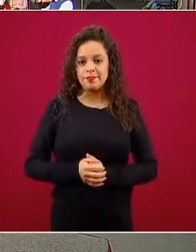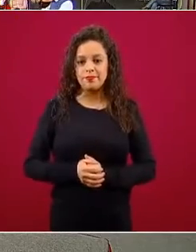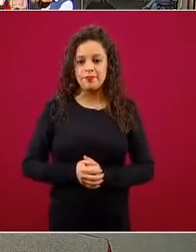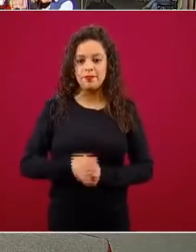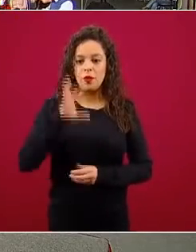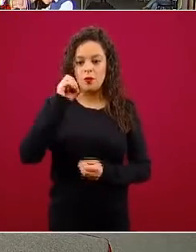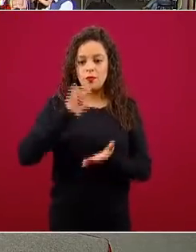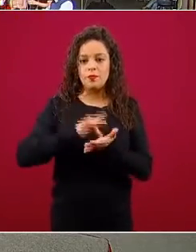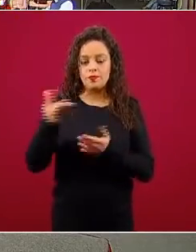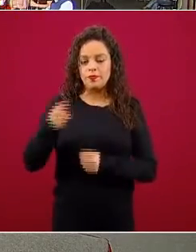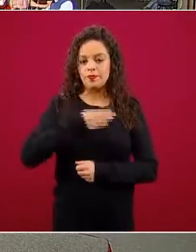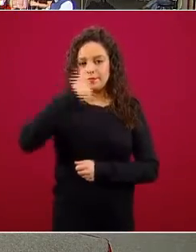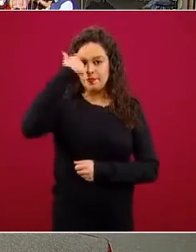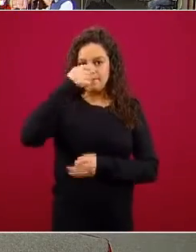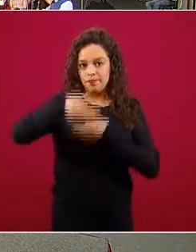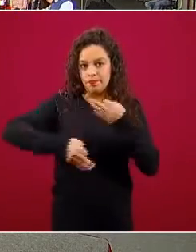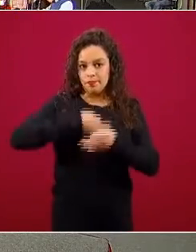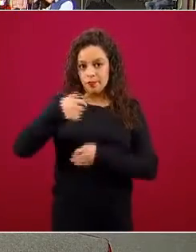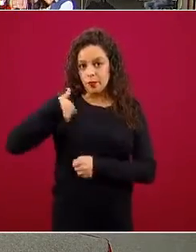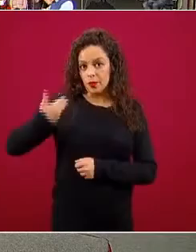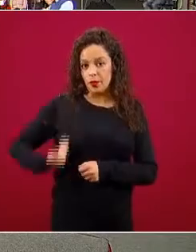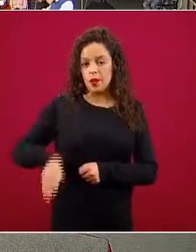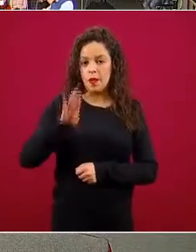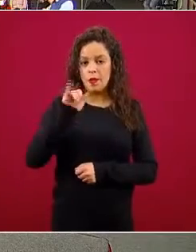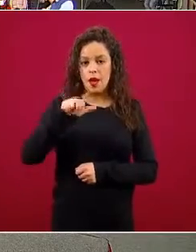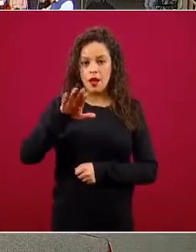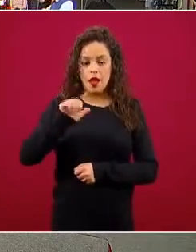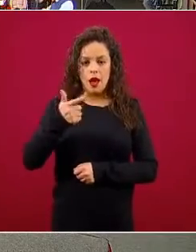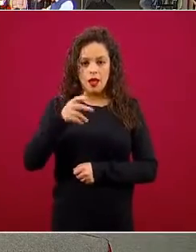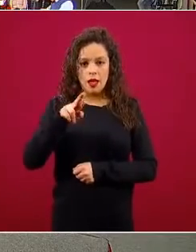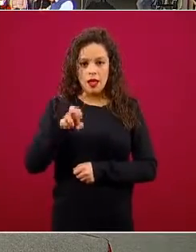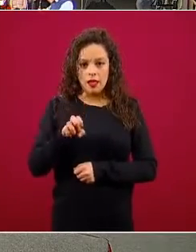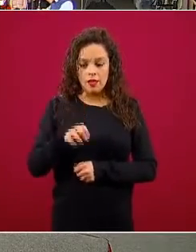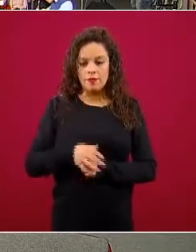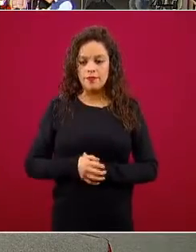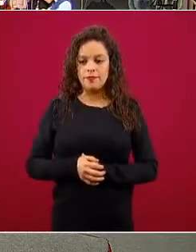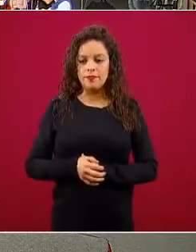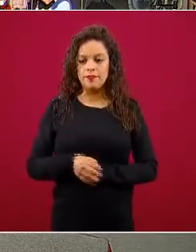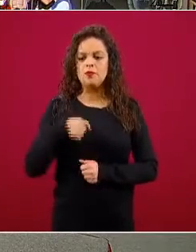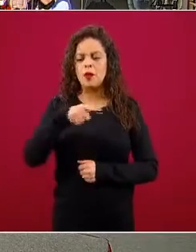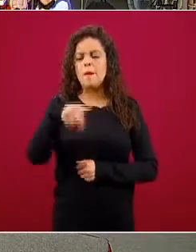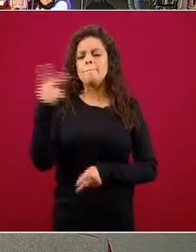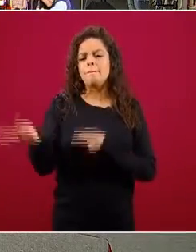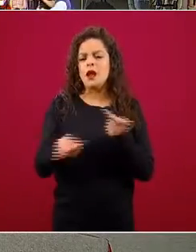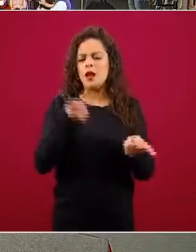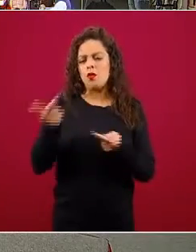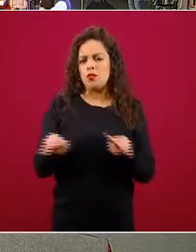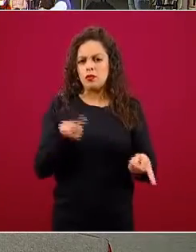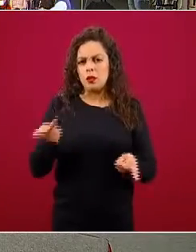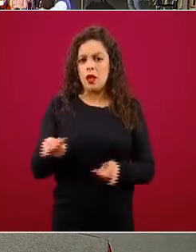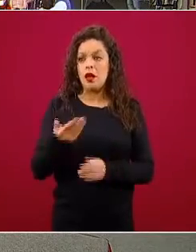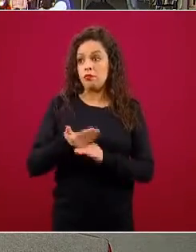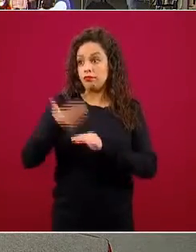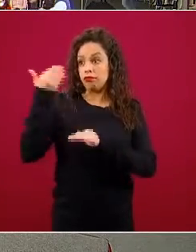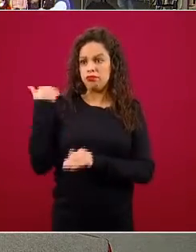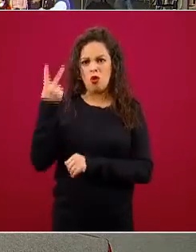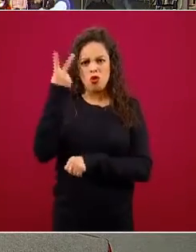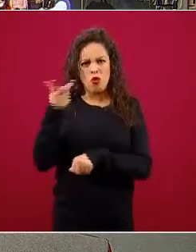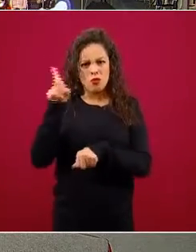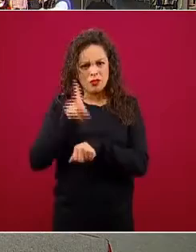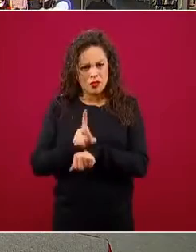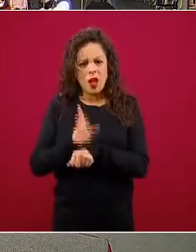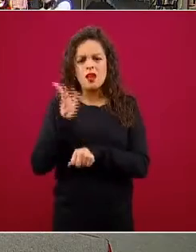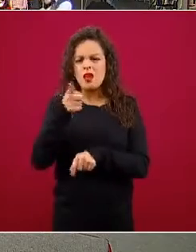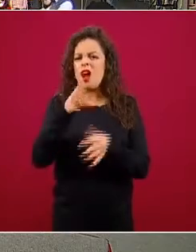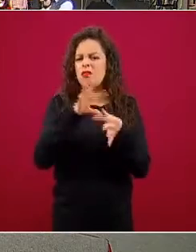Muchas gracias, buenas noches a todos. Bianca Aguirre de Notimex TV. Preguntarle, doctor, ya hace 2 días platicaba de esta situación